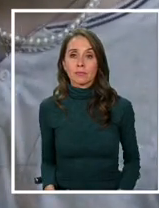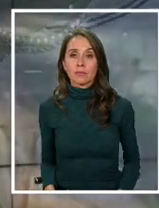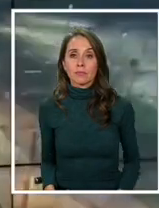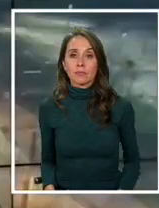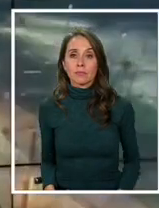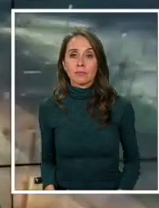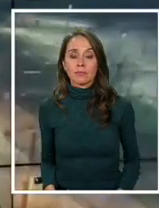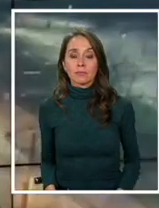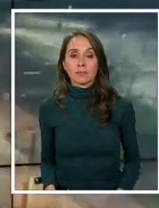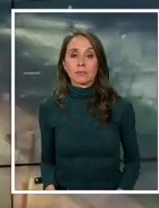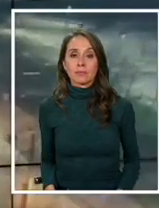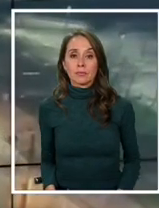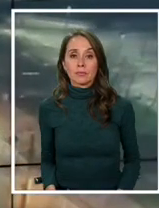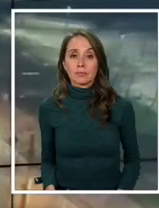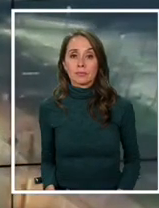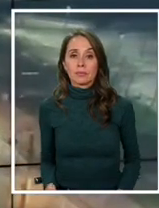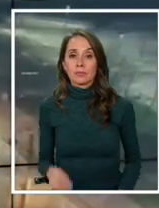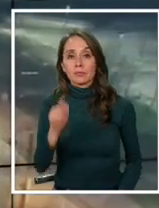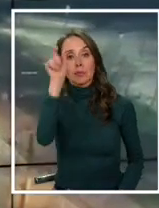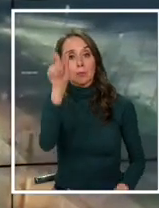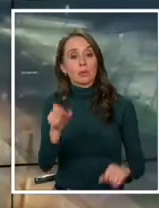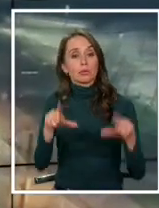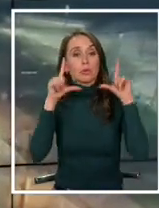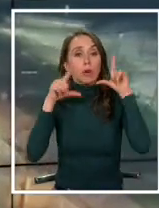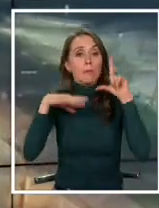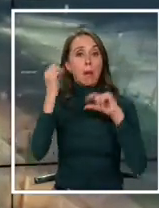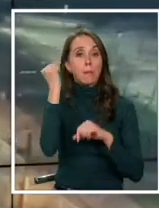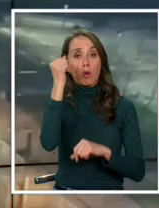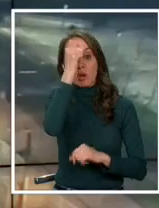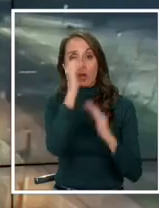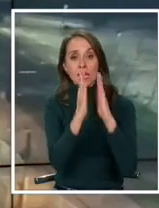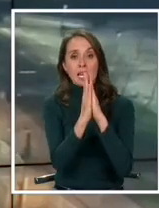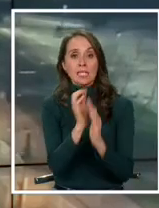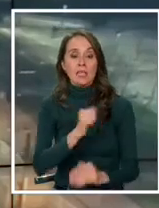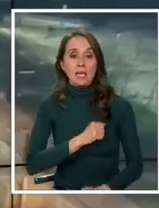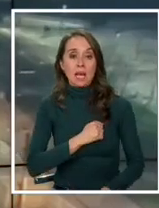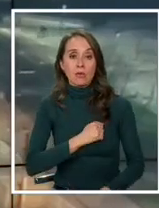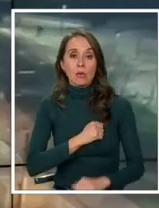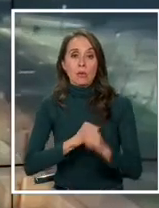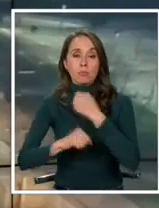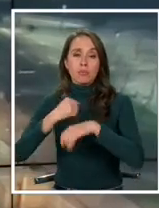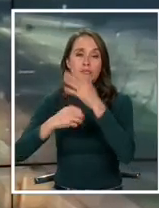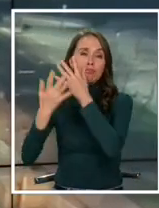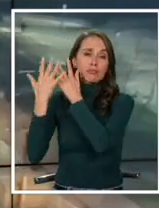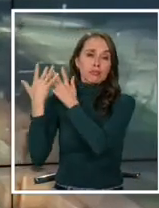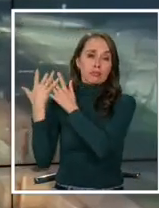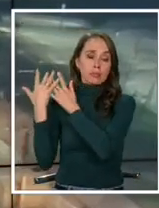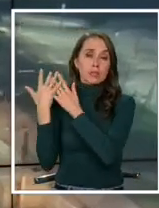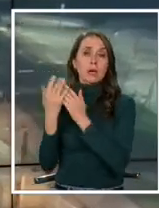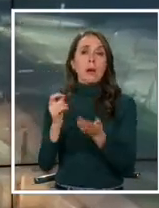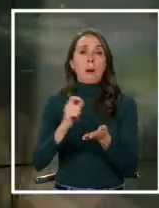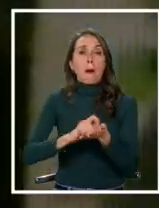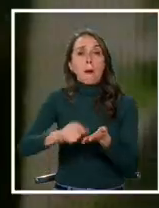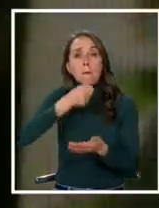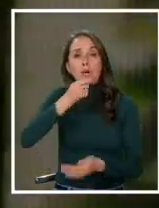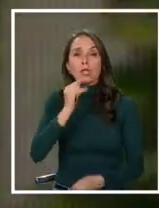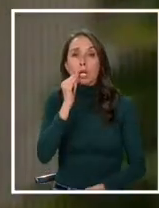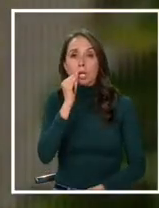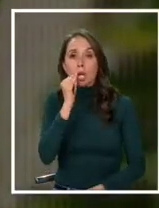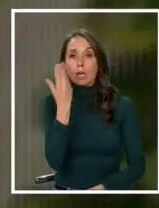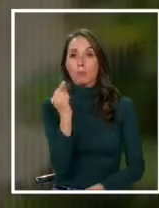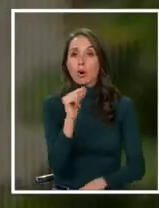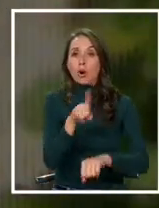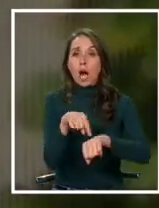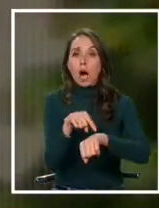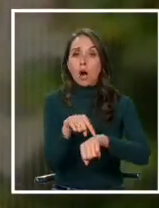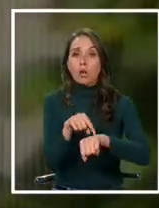Unidos Fue una de las figuras más poderosas de la Iglesia Católica en las últimas décadas según informó la prensa italiana hace cuestión de